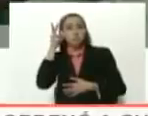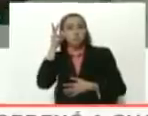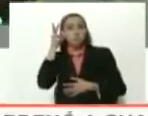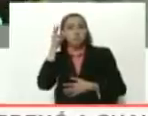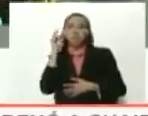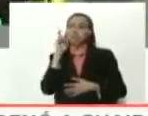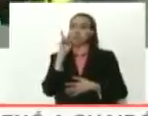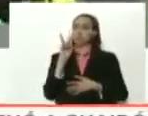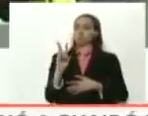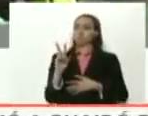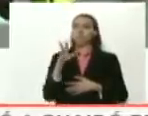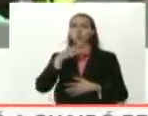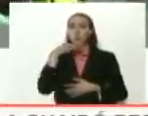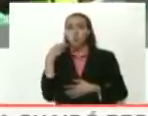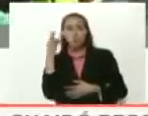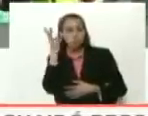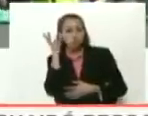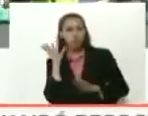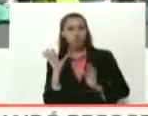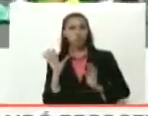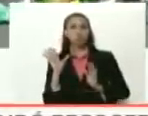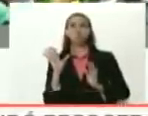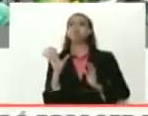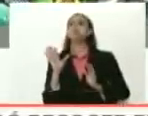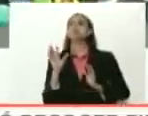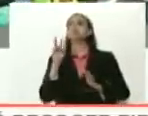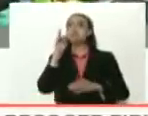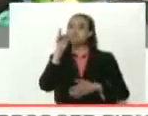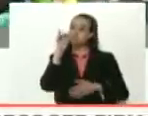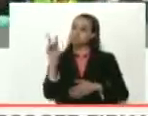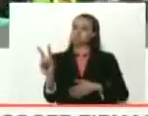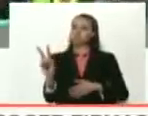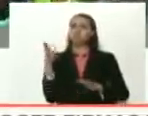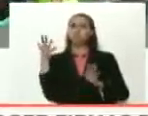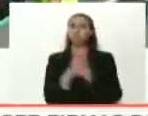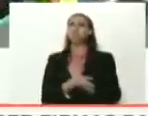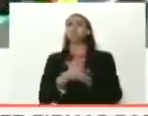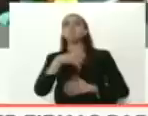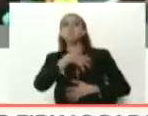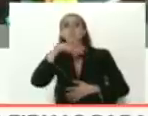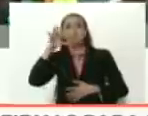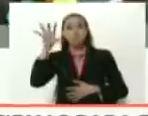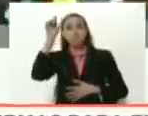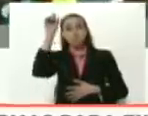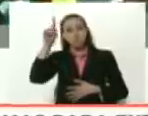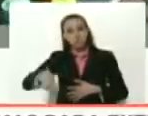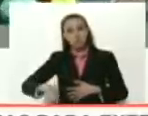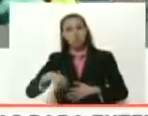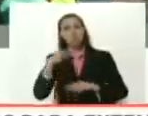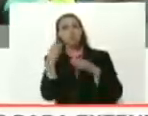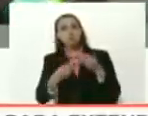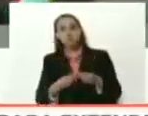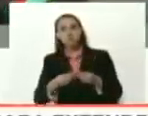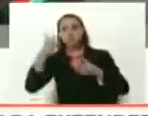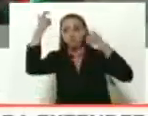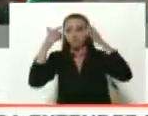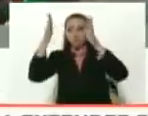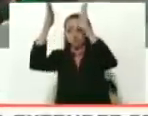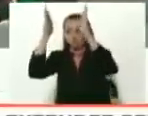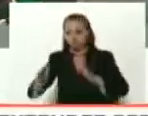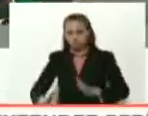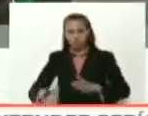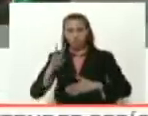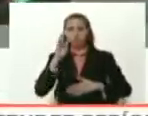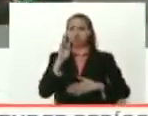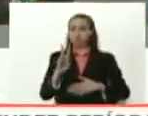las caras de la joven, ve la cara allí de la patria, pero también ve la cara del comandante Hugo Chávez, que